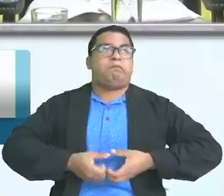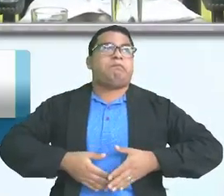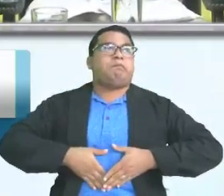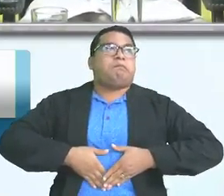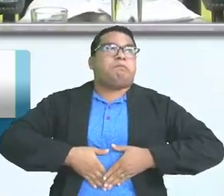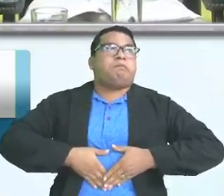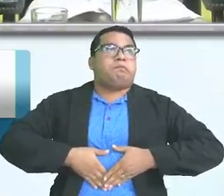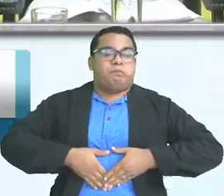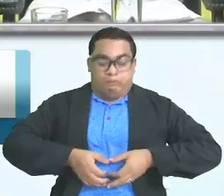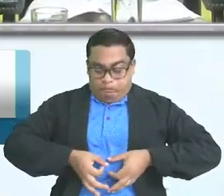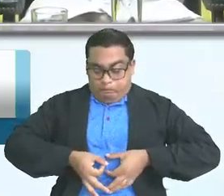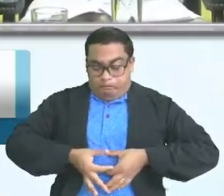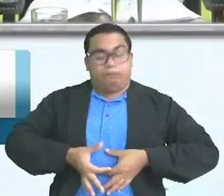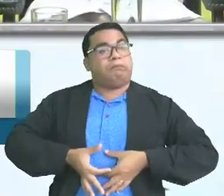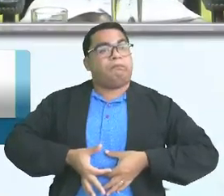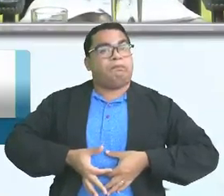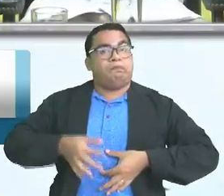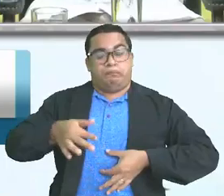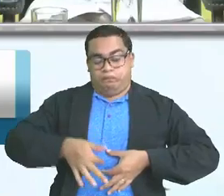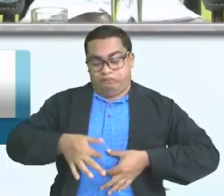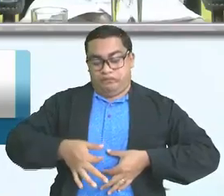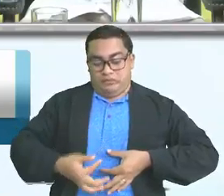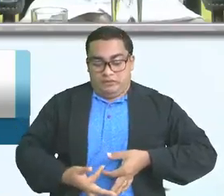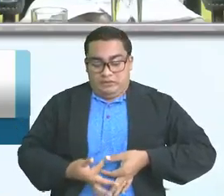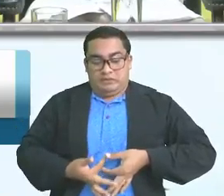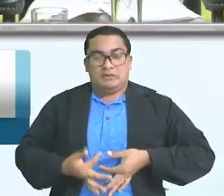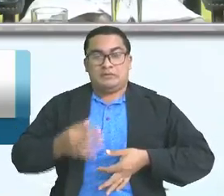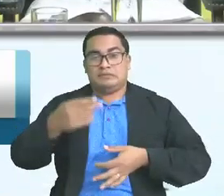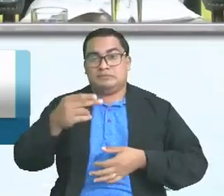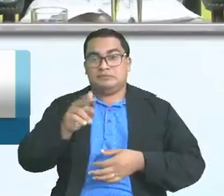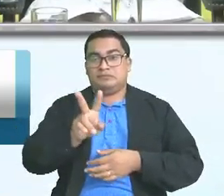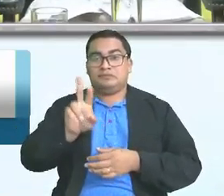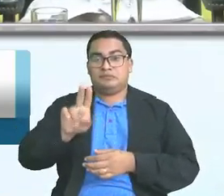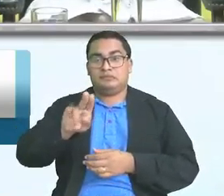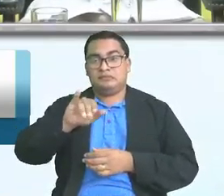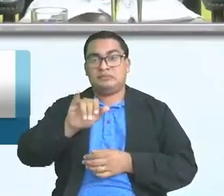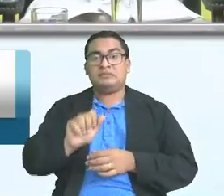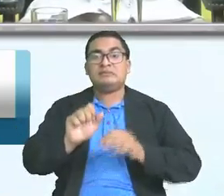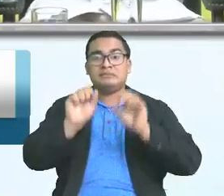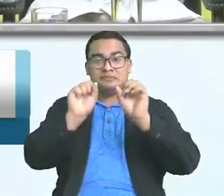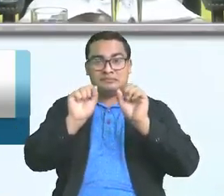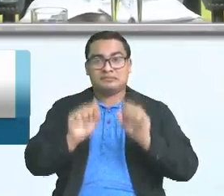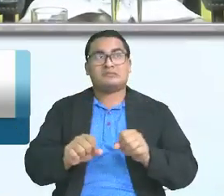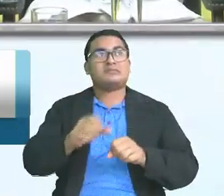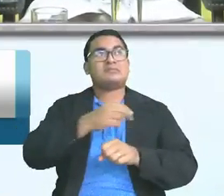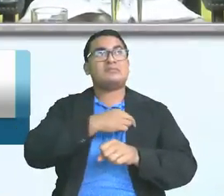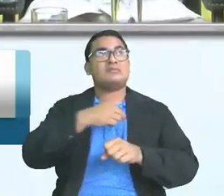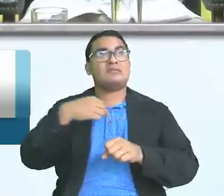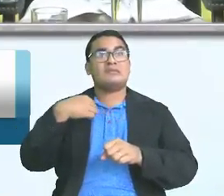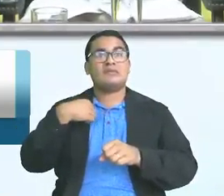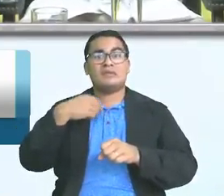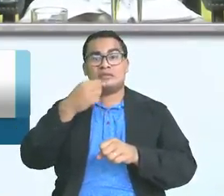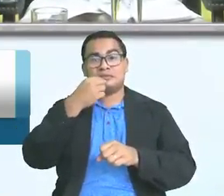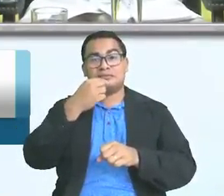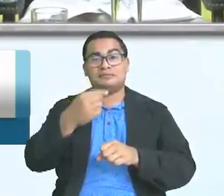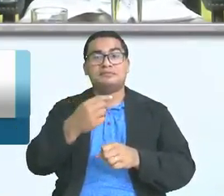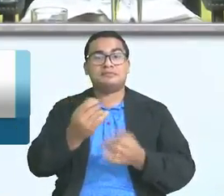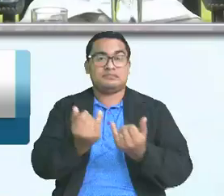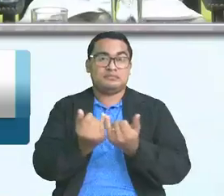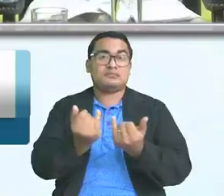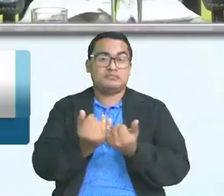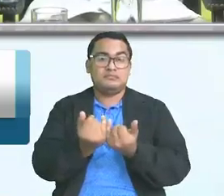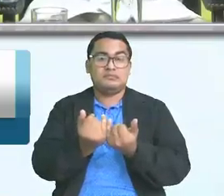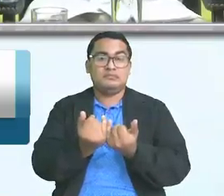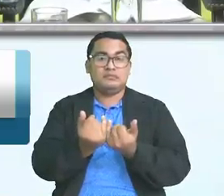panza, tiene un orificio y en ese orificio es donde pueden entrar vísceras o grasa, porque también tenemos grasa dentro